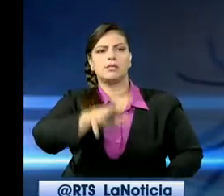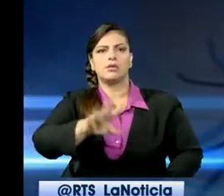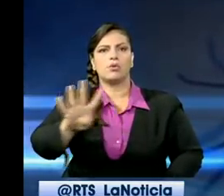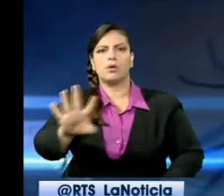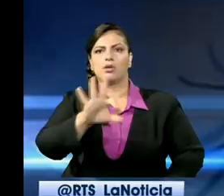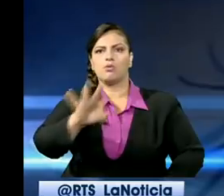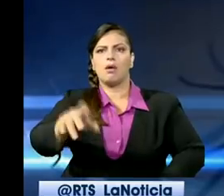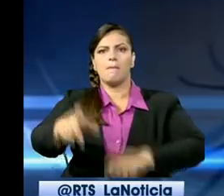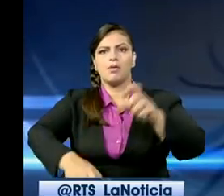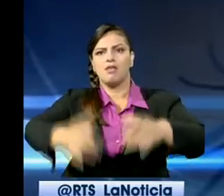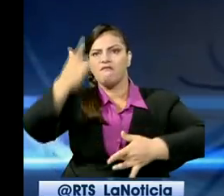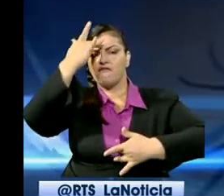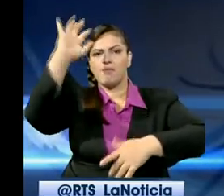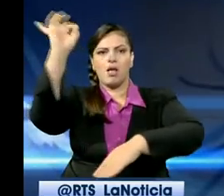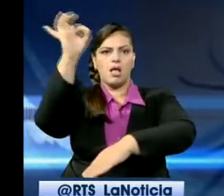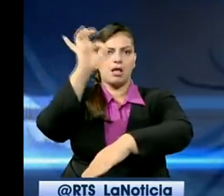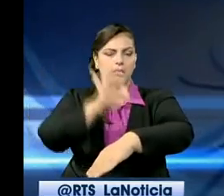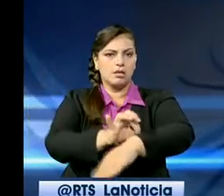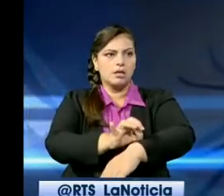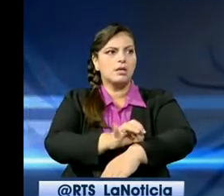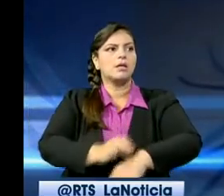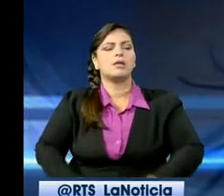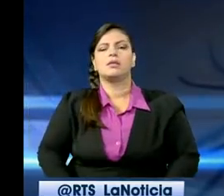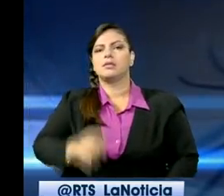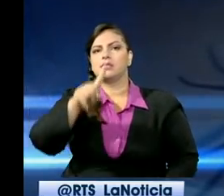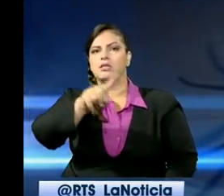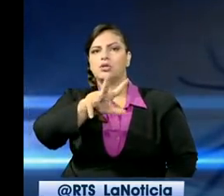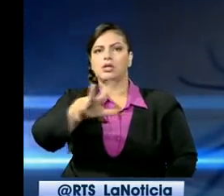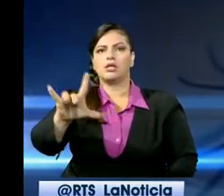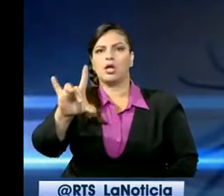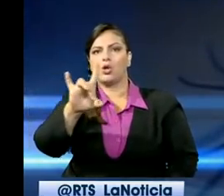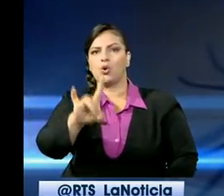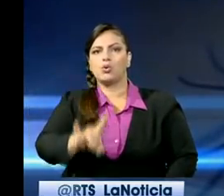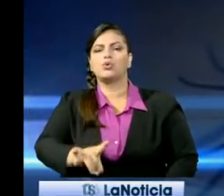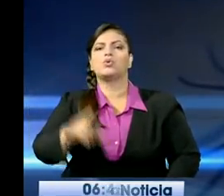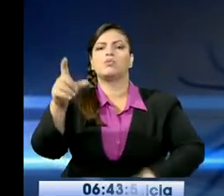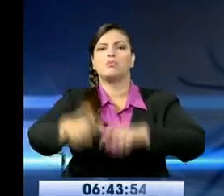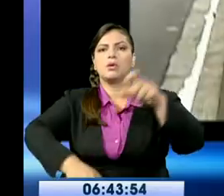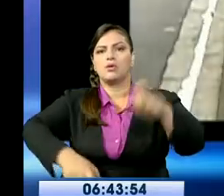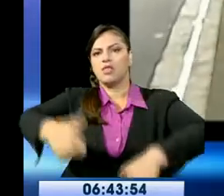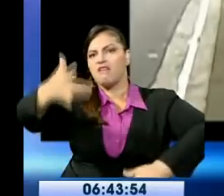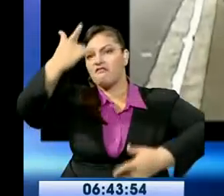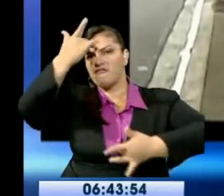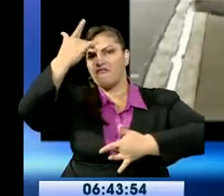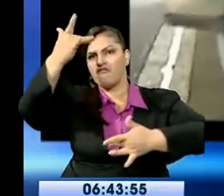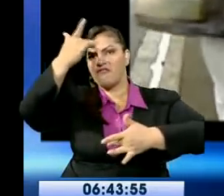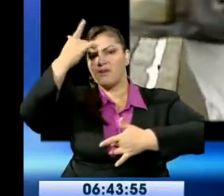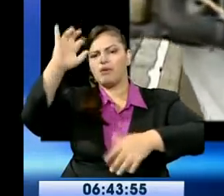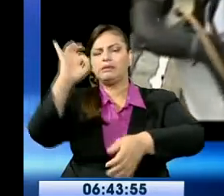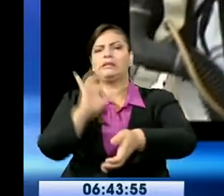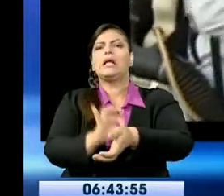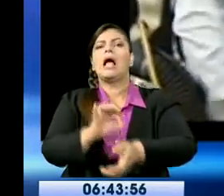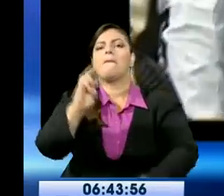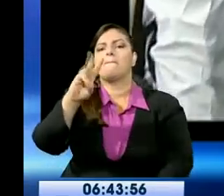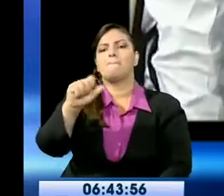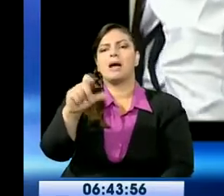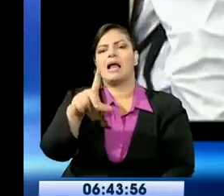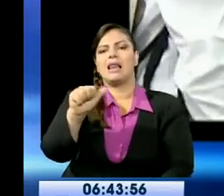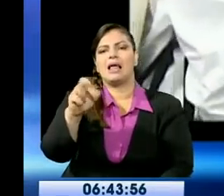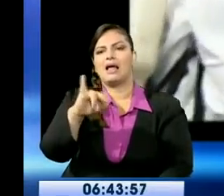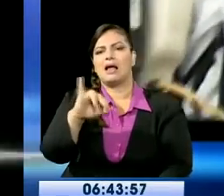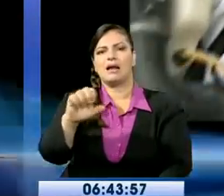138 casos de malaria, reportados hasta la semana número 7. Relativamente menores a